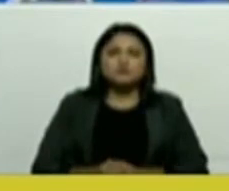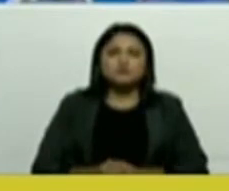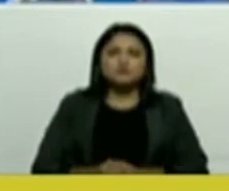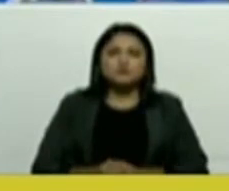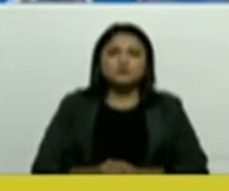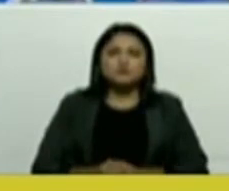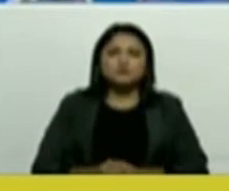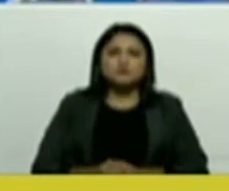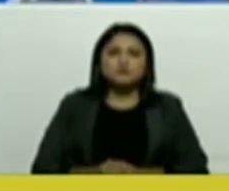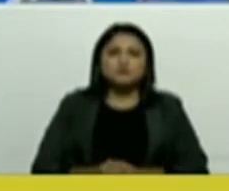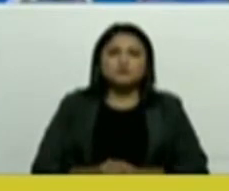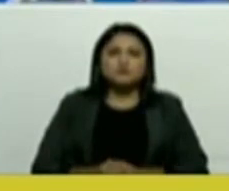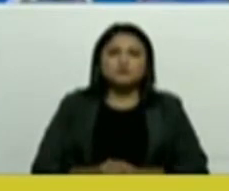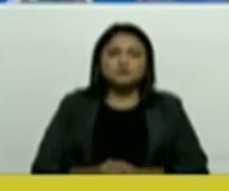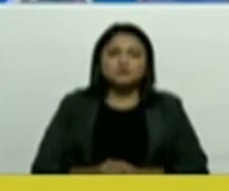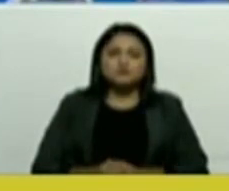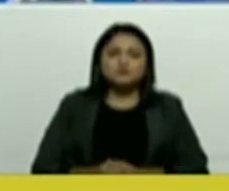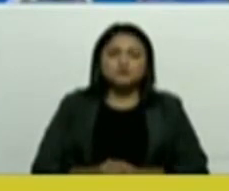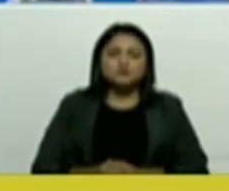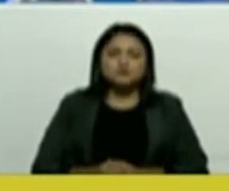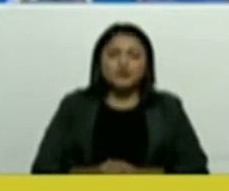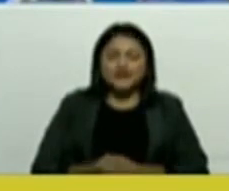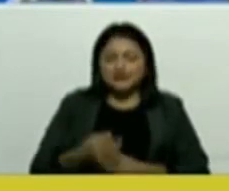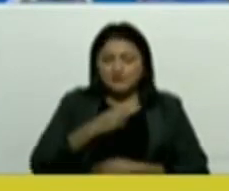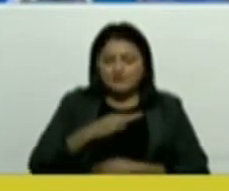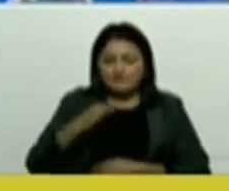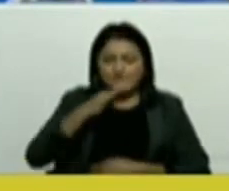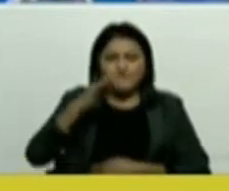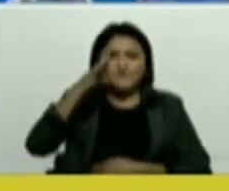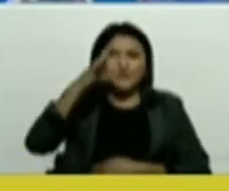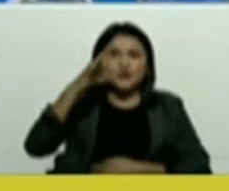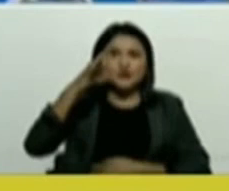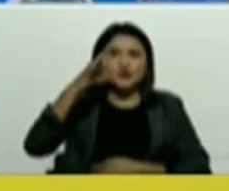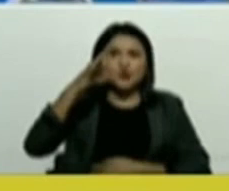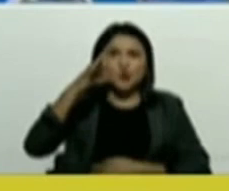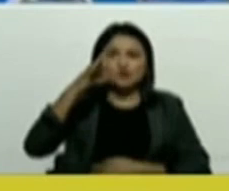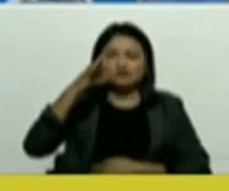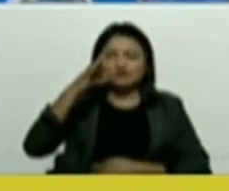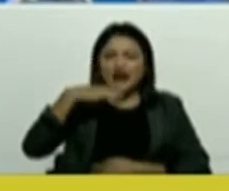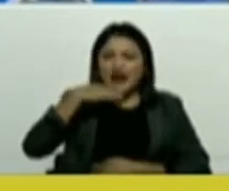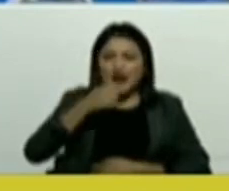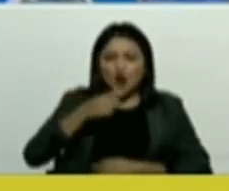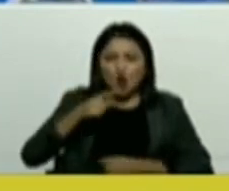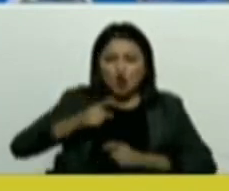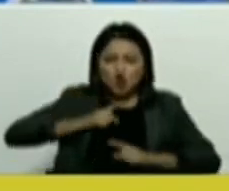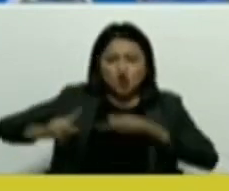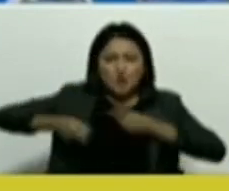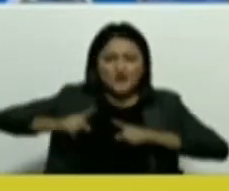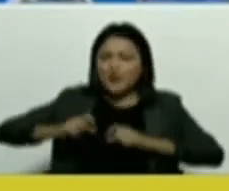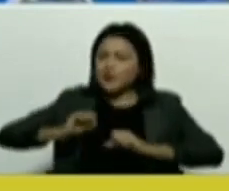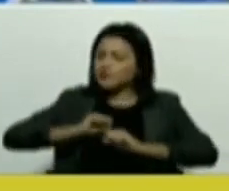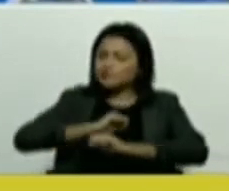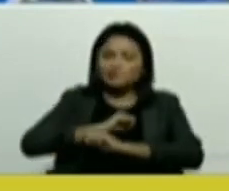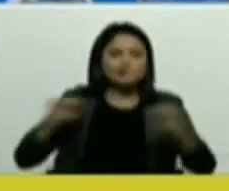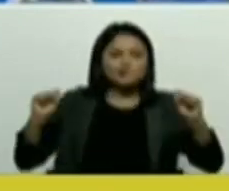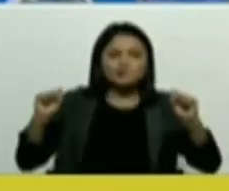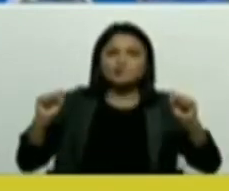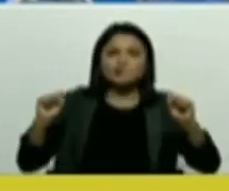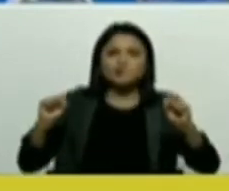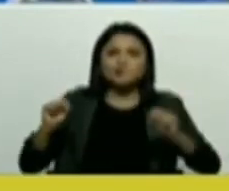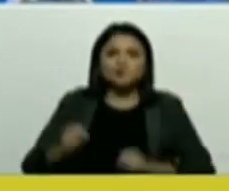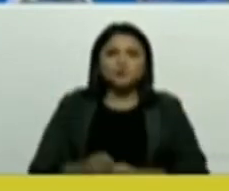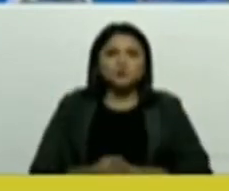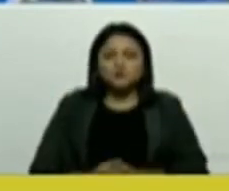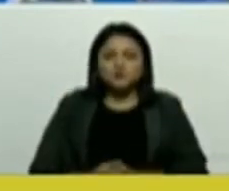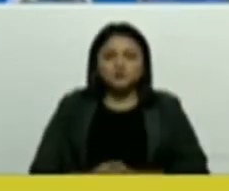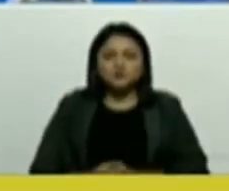His spirit was unconquerable. Su espíritu no podía ser conquistado.